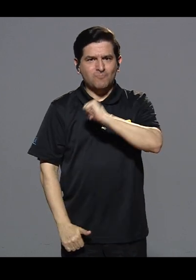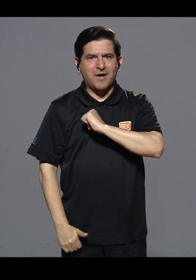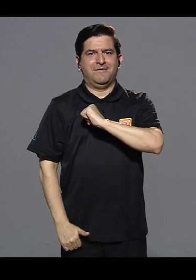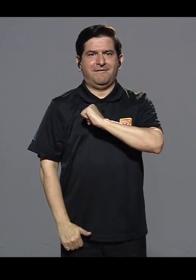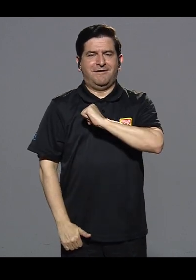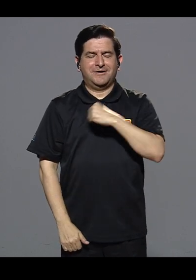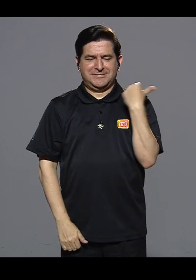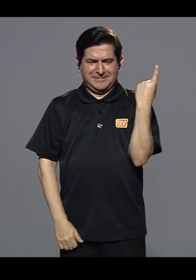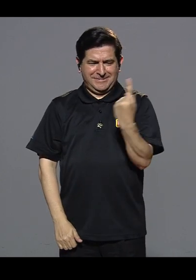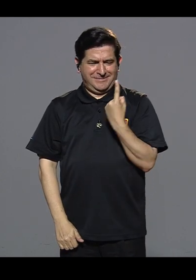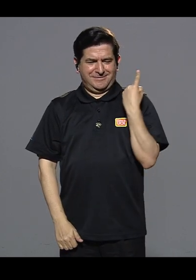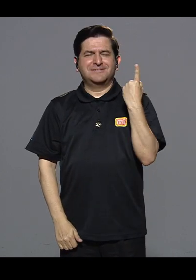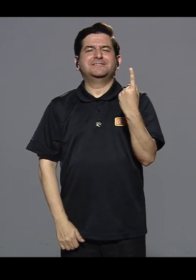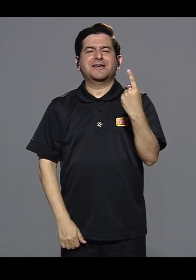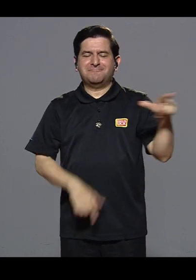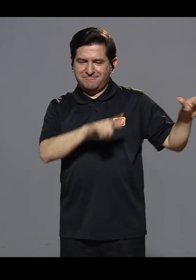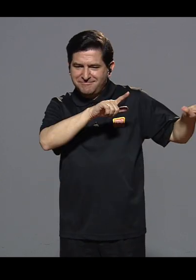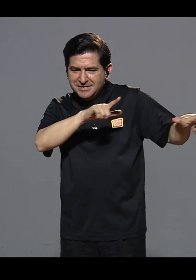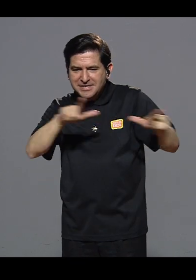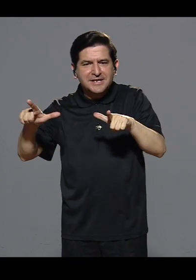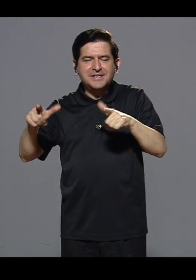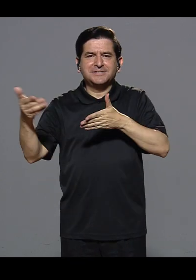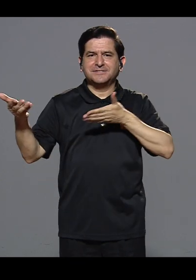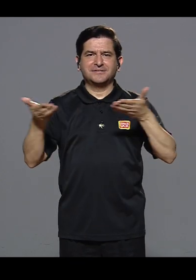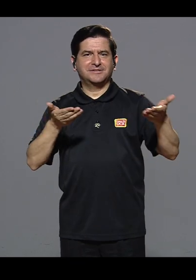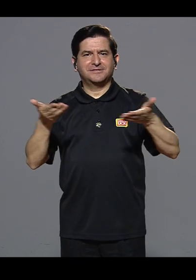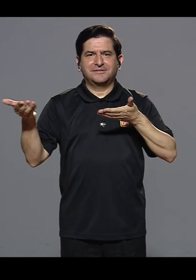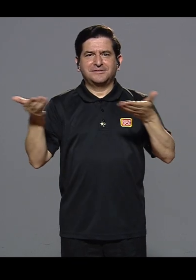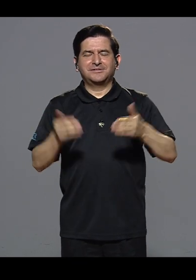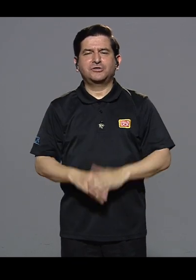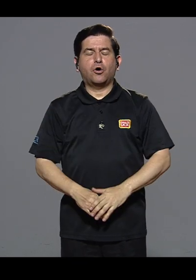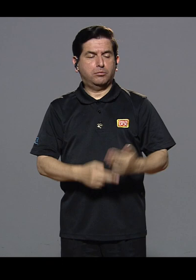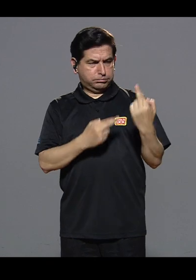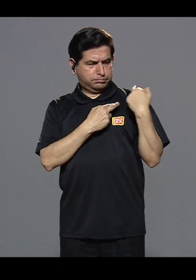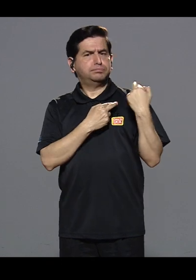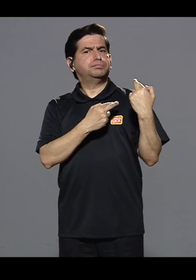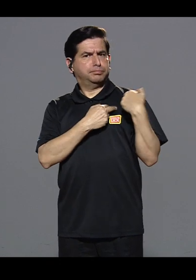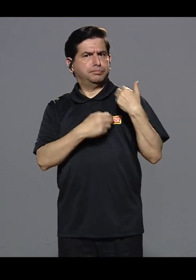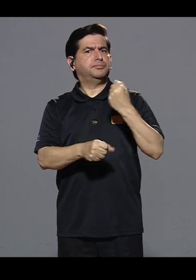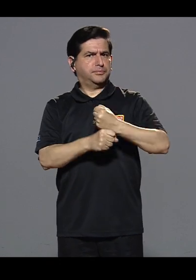buena actitud. Siempre está dispuesto a servir,